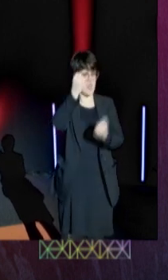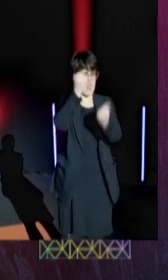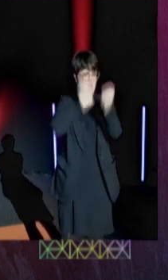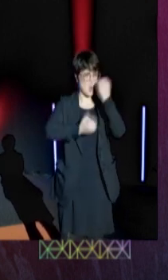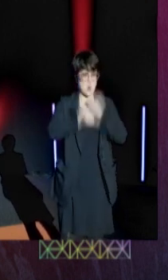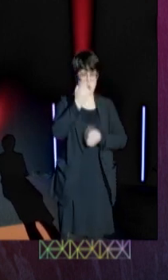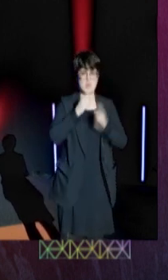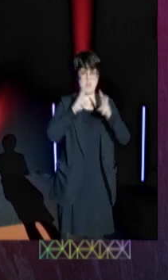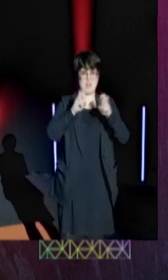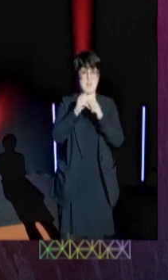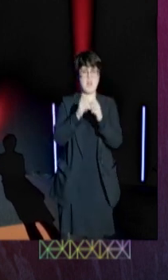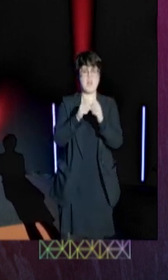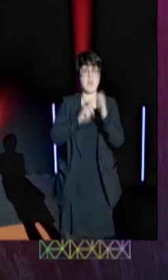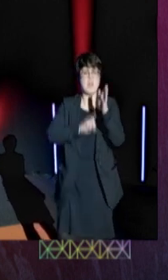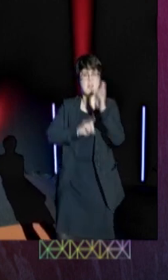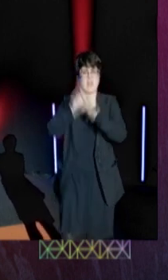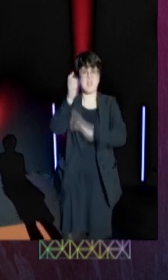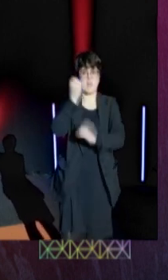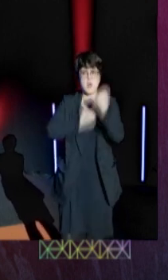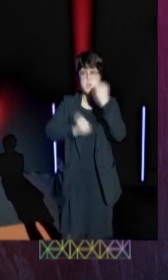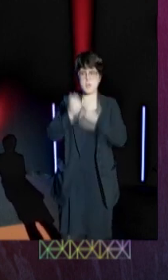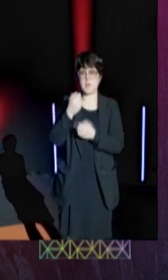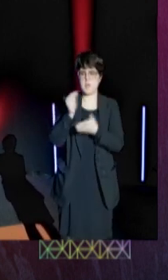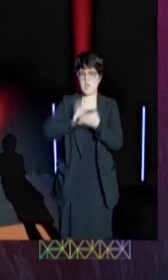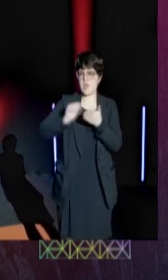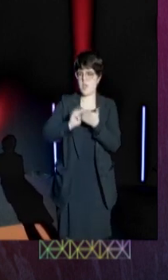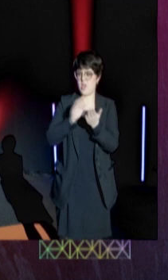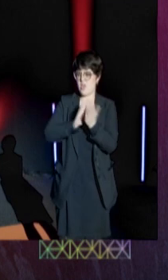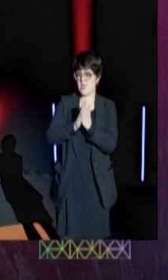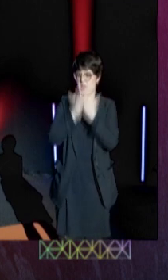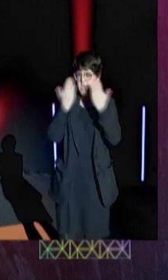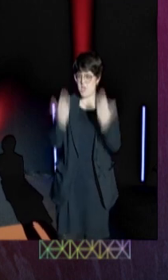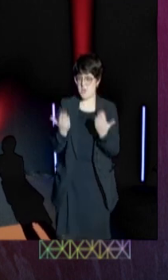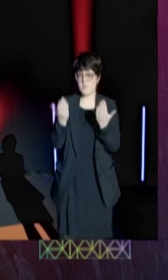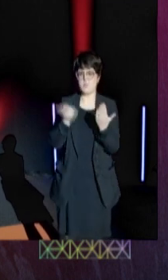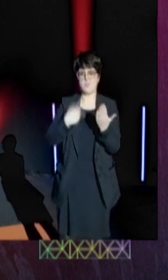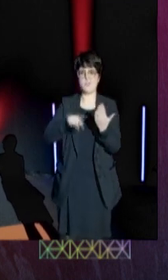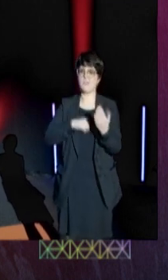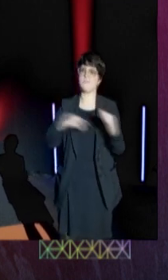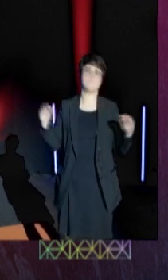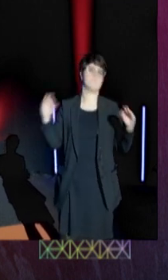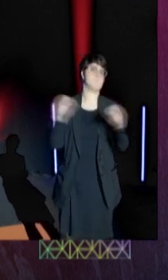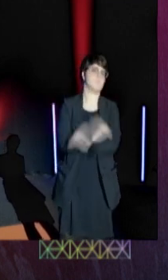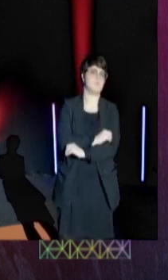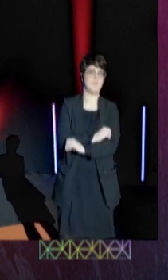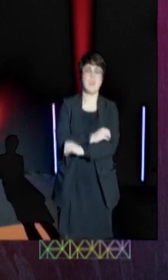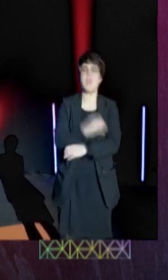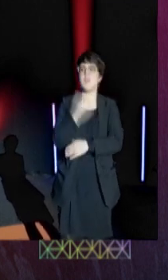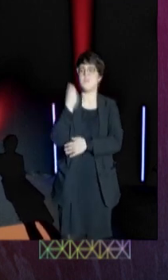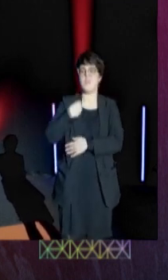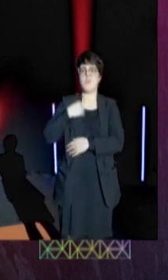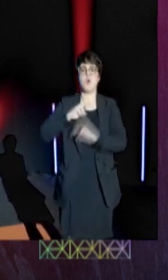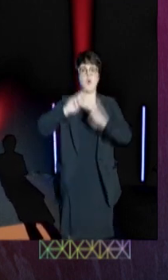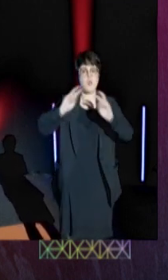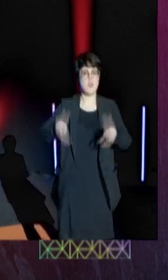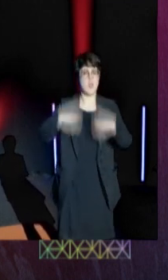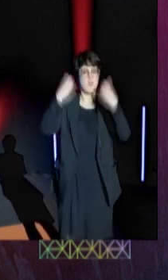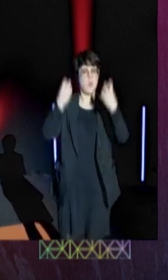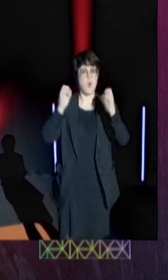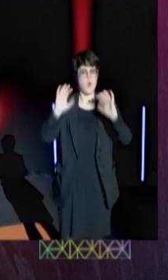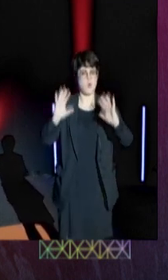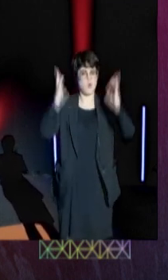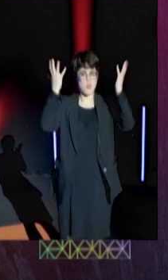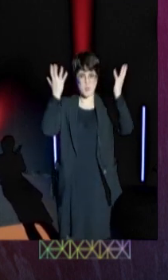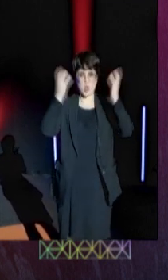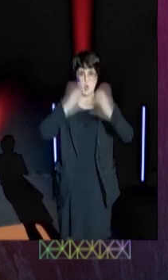teoría del crecimiento económico Ygual a escribir un libro diciendo mire esto nos hemos equivocado las grandes revoluciones las revoluciones